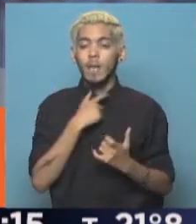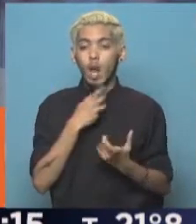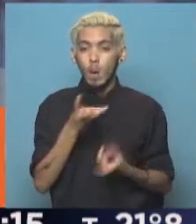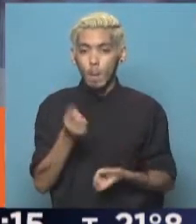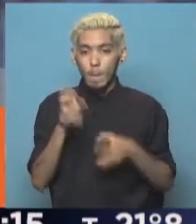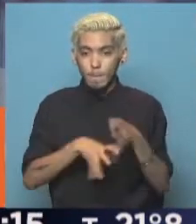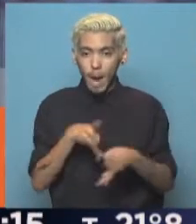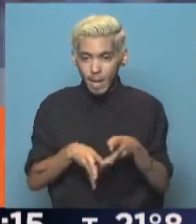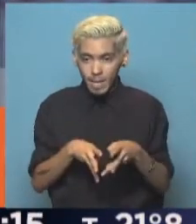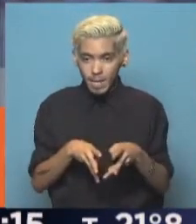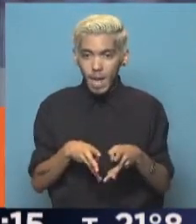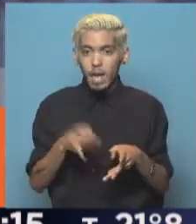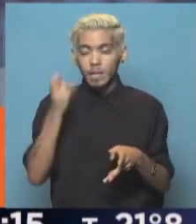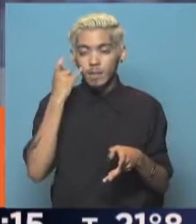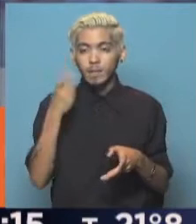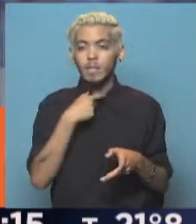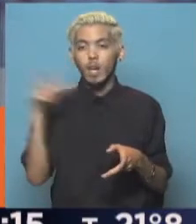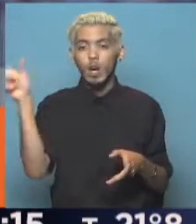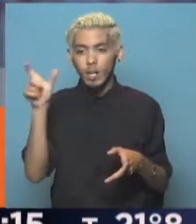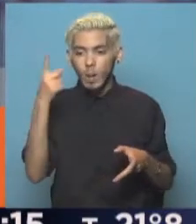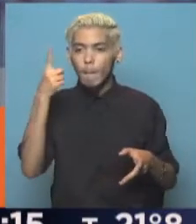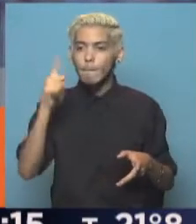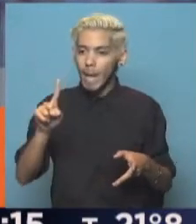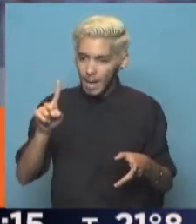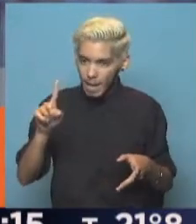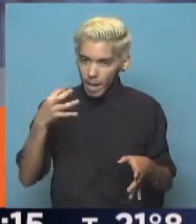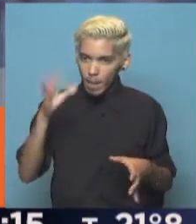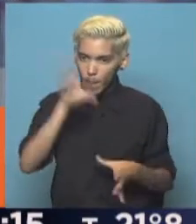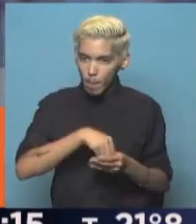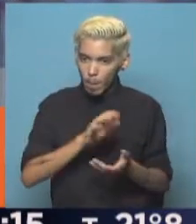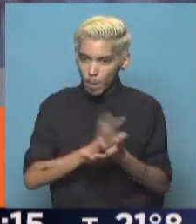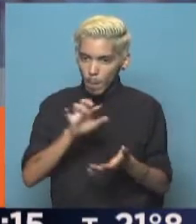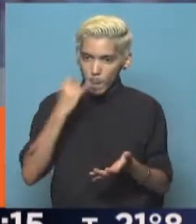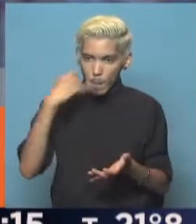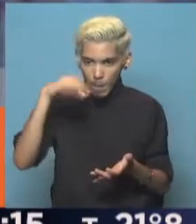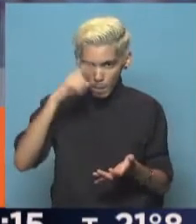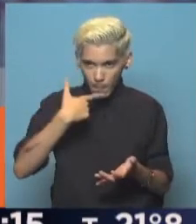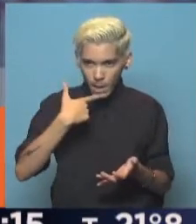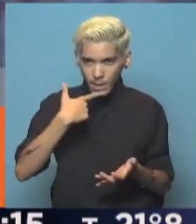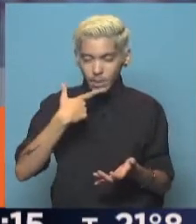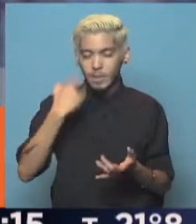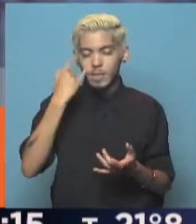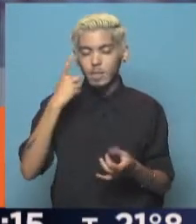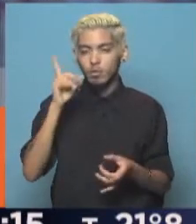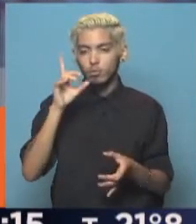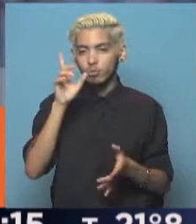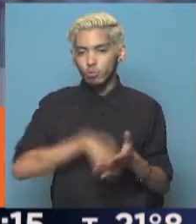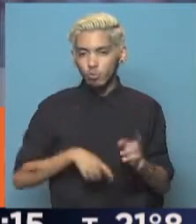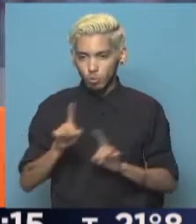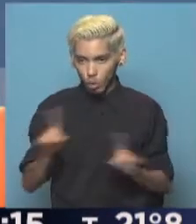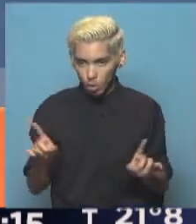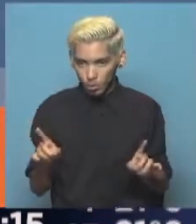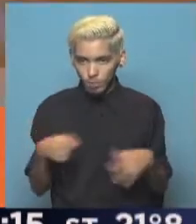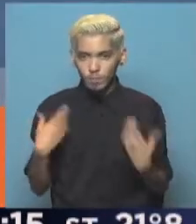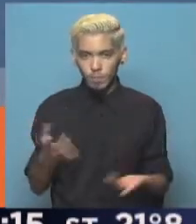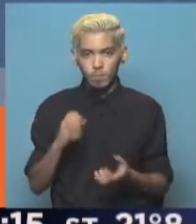máquina para el taller quiero tomar este crédito pero tengo que estar inscripto como pyme y no soy pyme dice a carlos bueno le